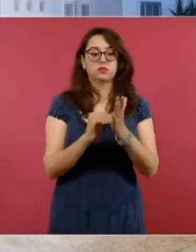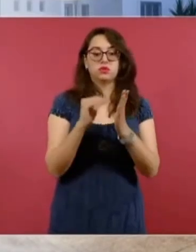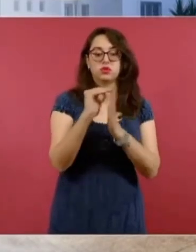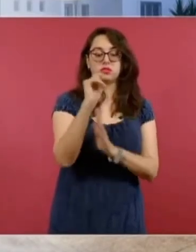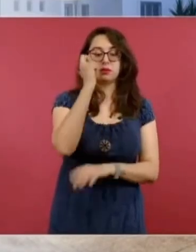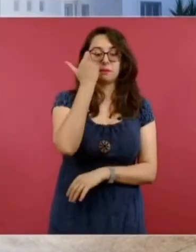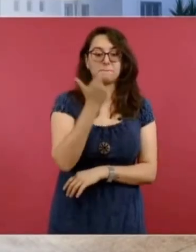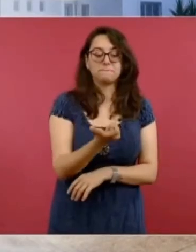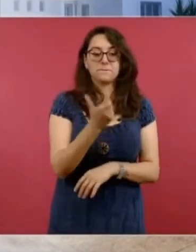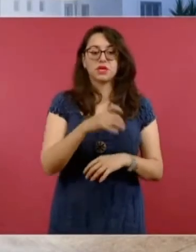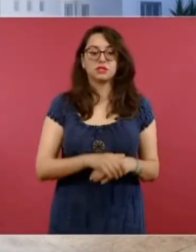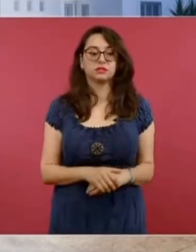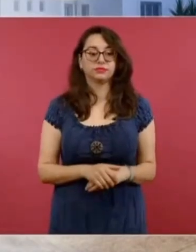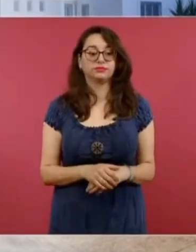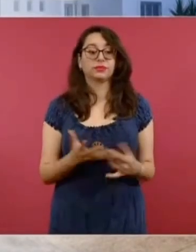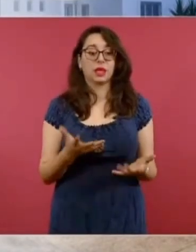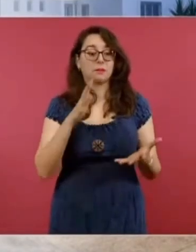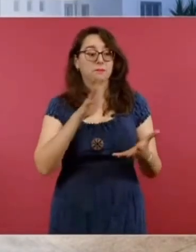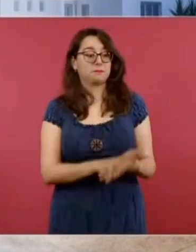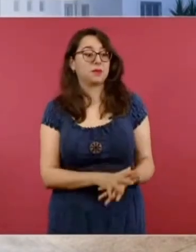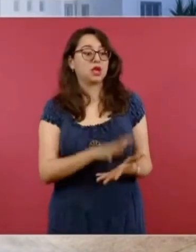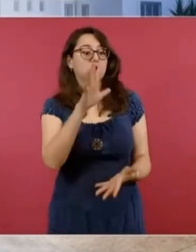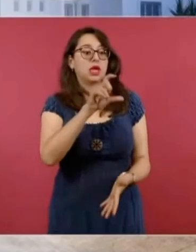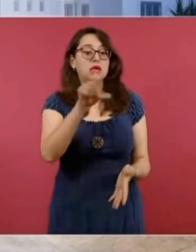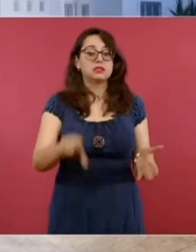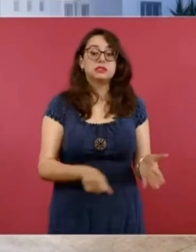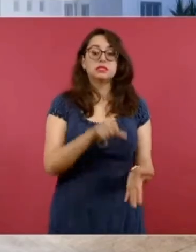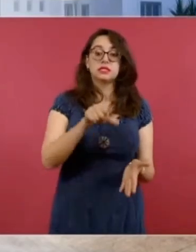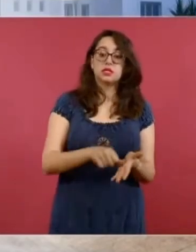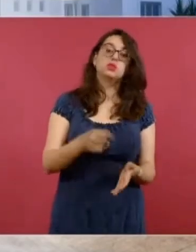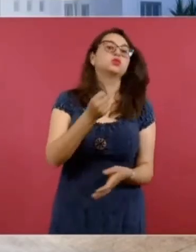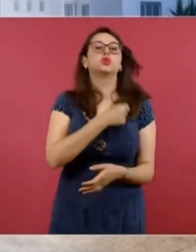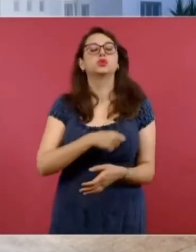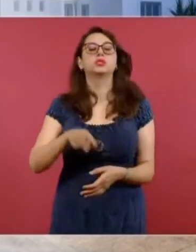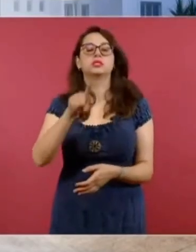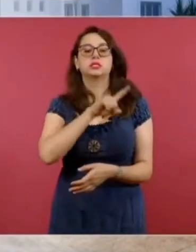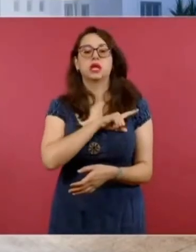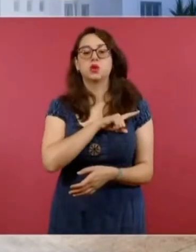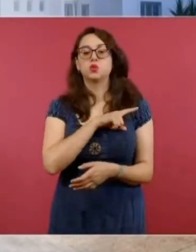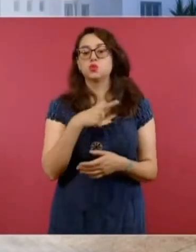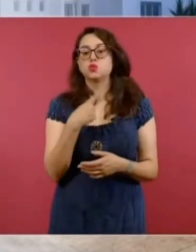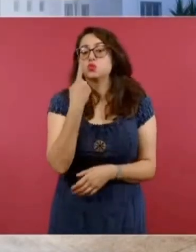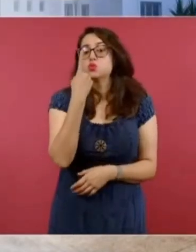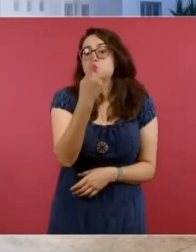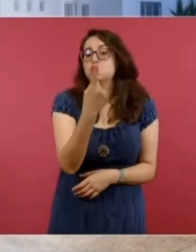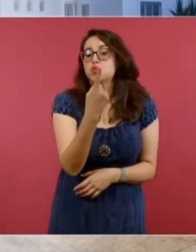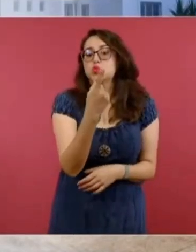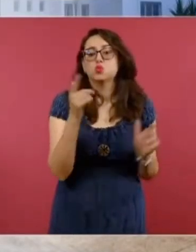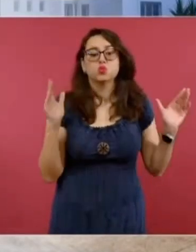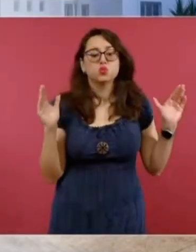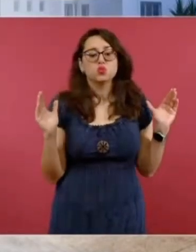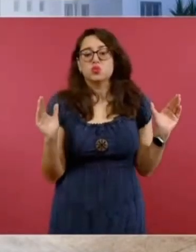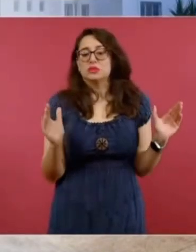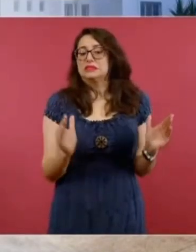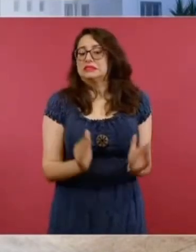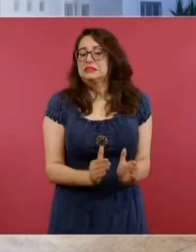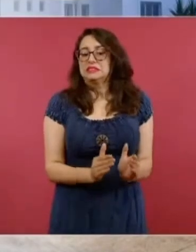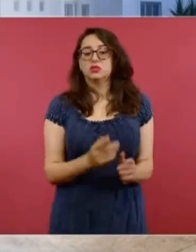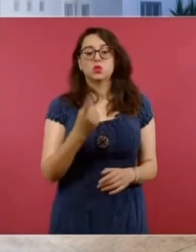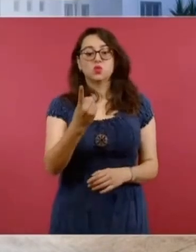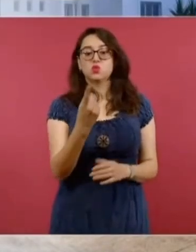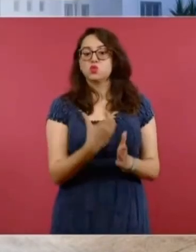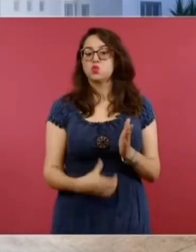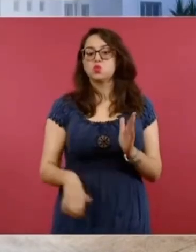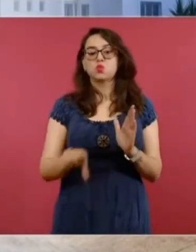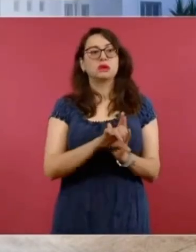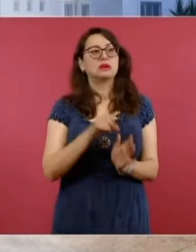centros de salud, 1,938, son centros de salud de un núcleo o de un consultorio, es decir, los que están más